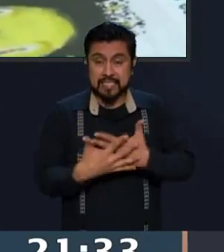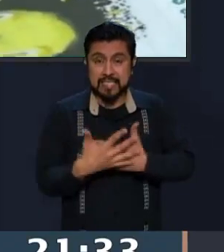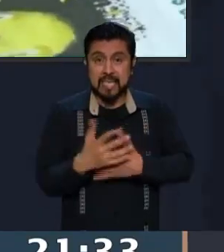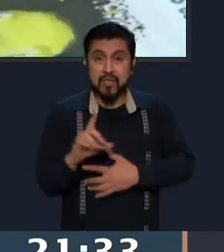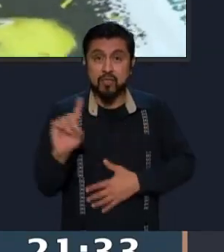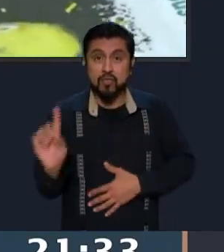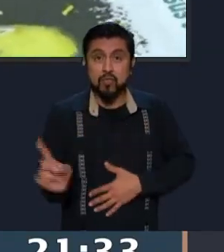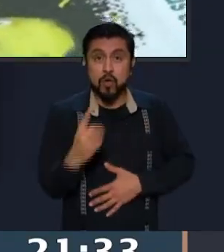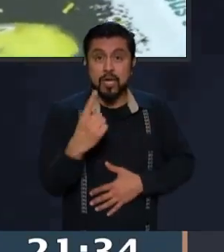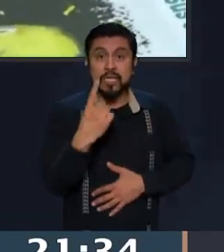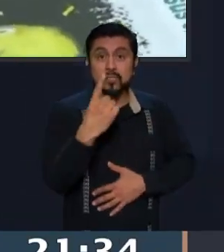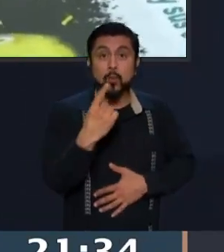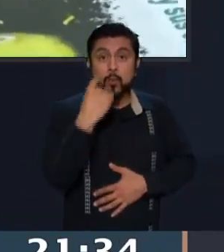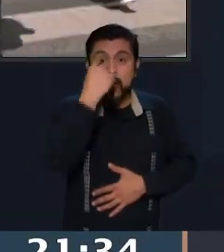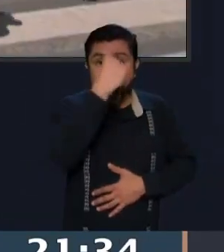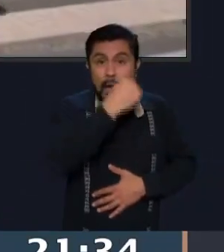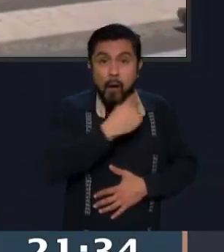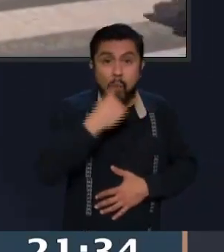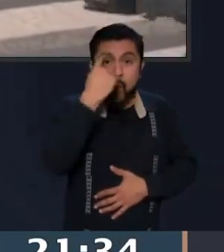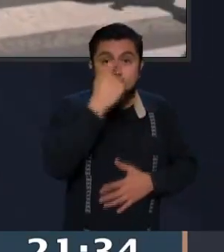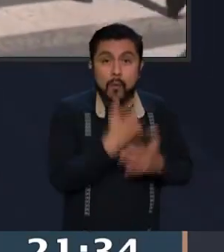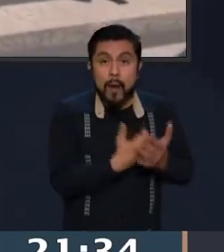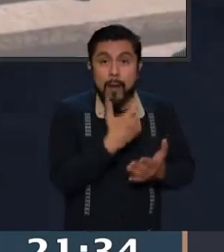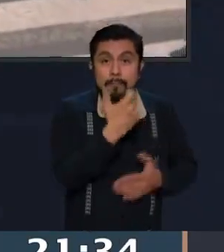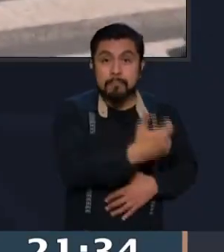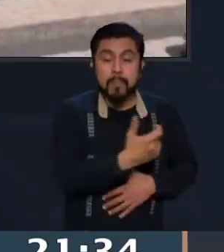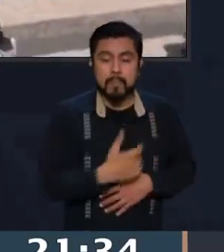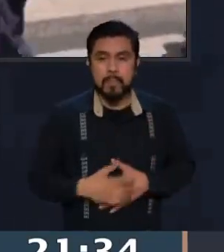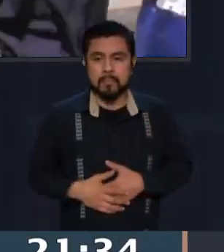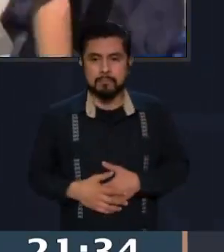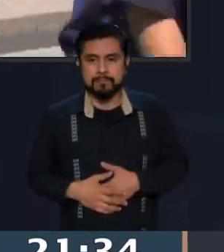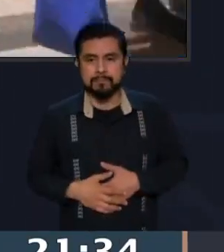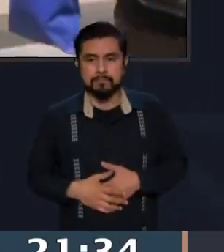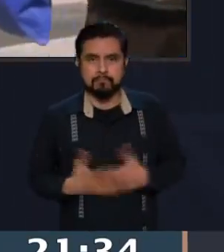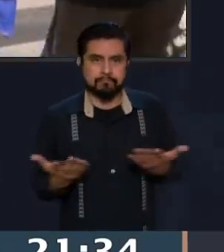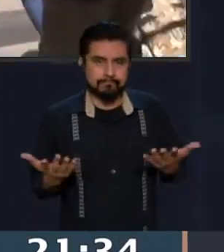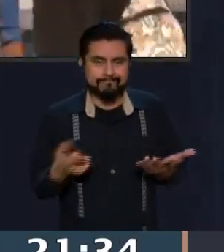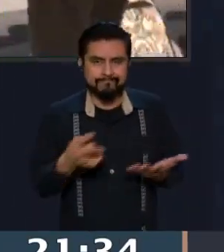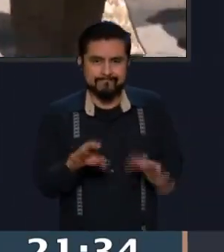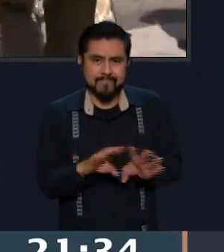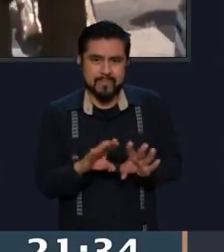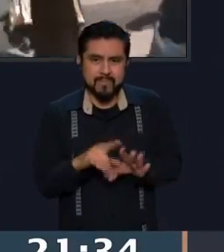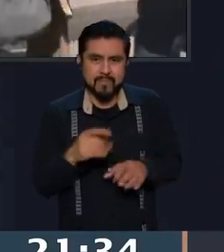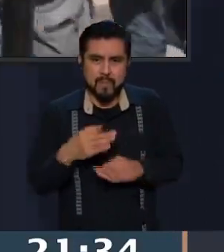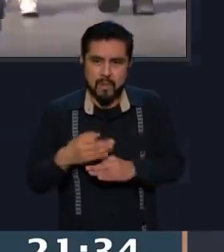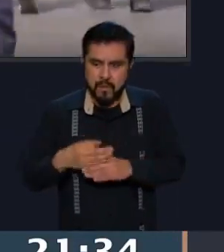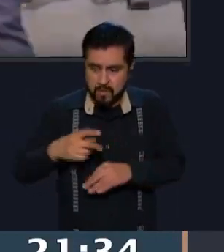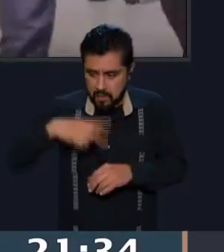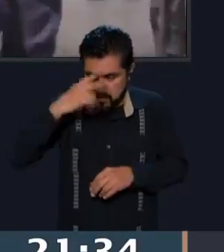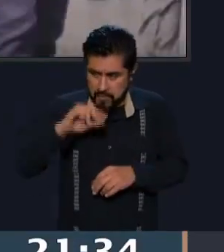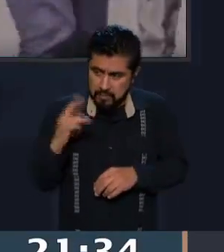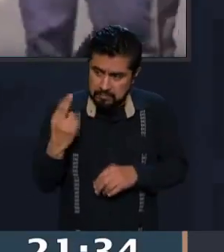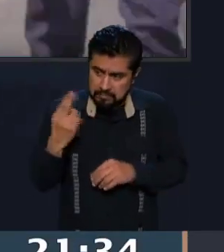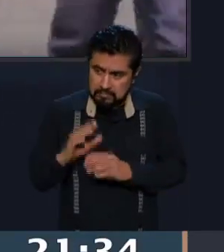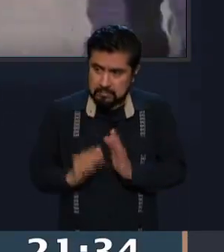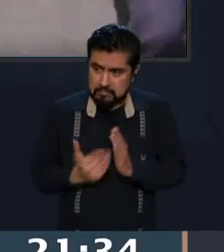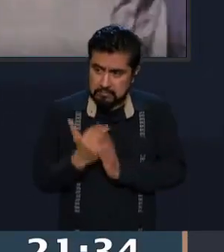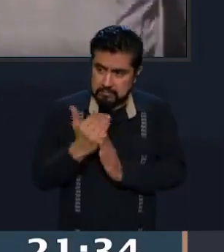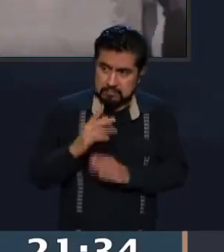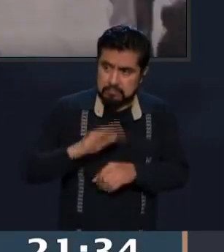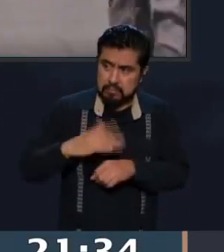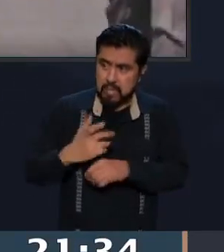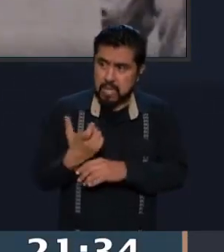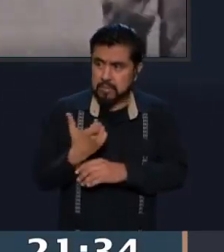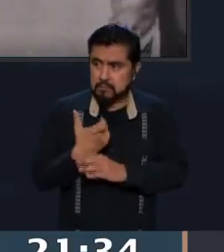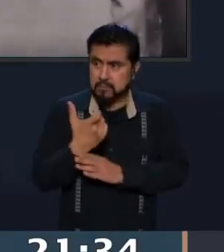hora. Entonces, cuando empezamos así con esta cosa de que si se suben o no se suben, yo creo que tendríamos que estarnos viendo ya en términos